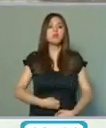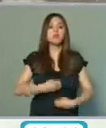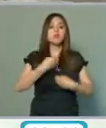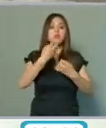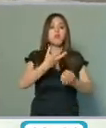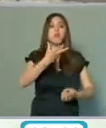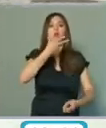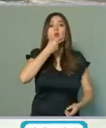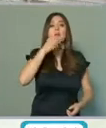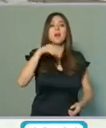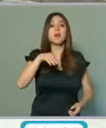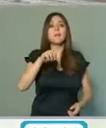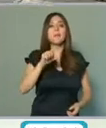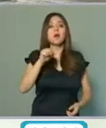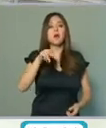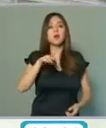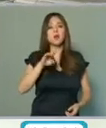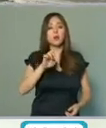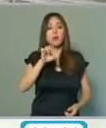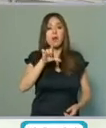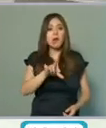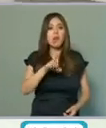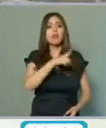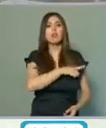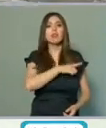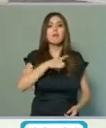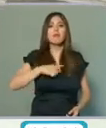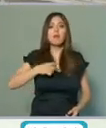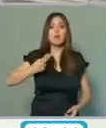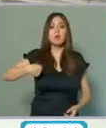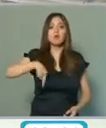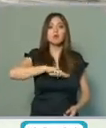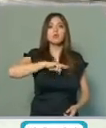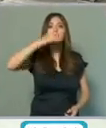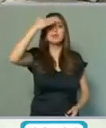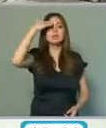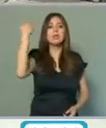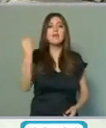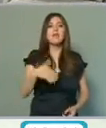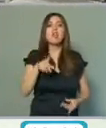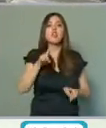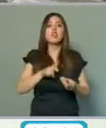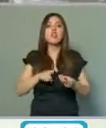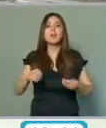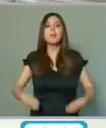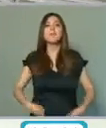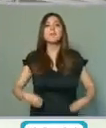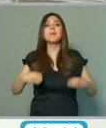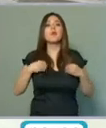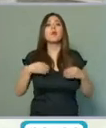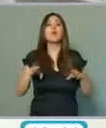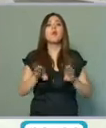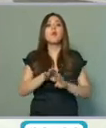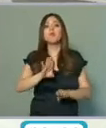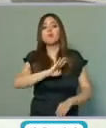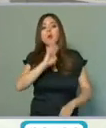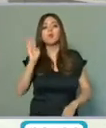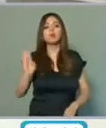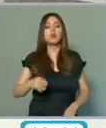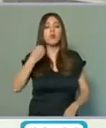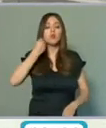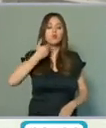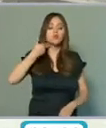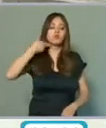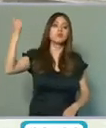Acuña. Vamos a saber dónde vivió y dónde se suicidó, porque Manuel Acuña